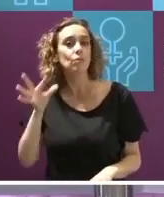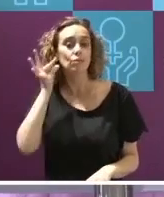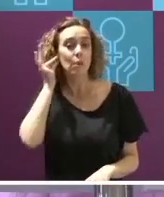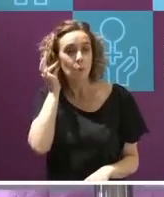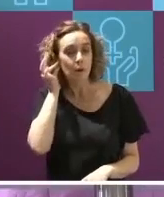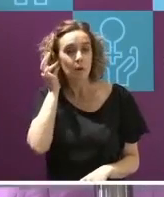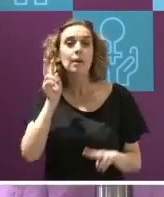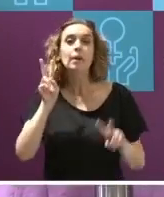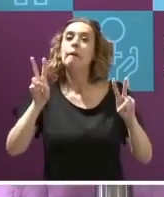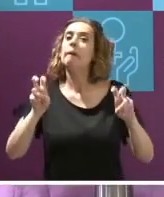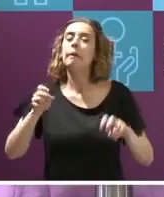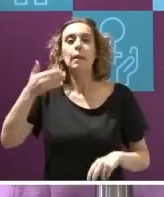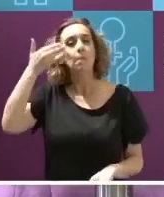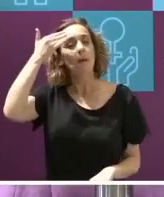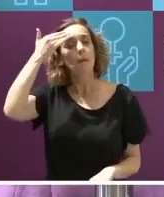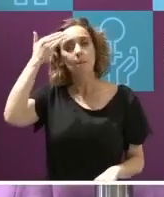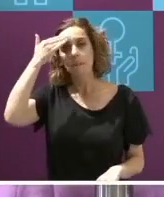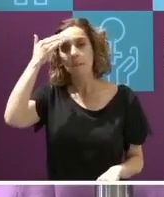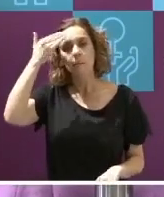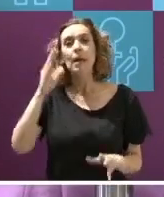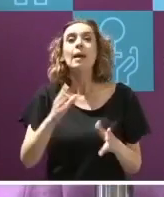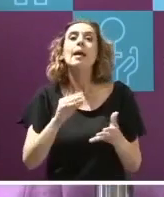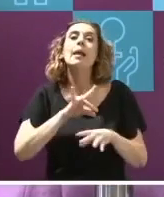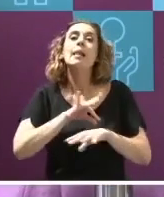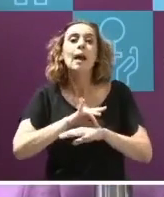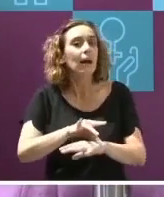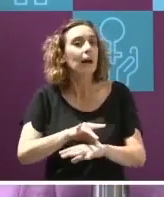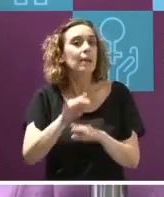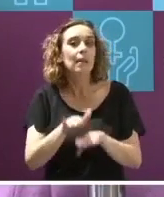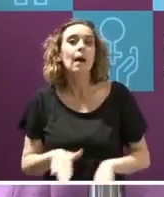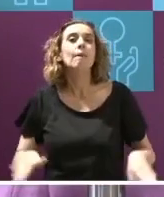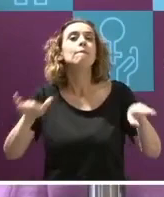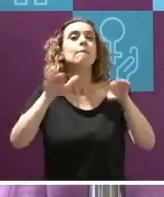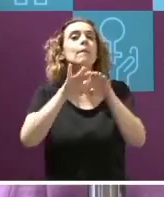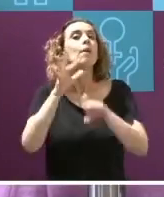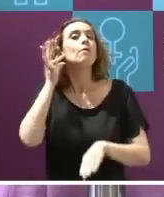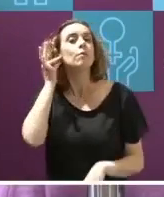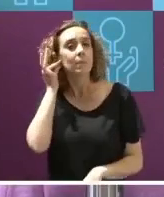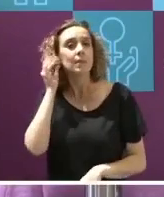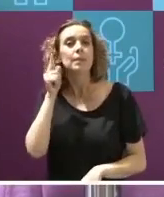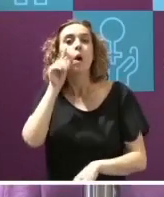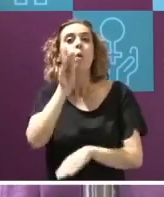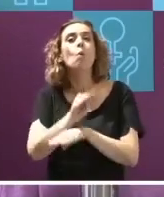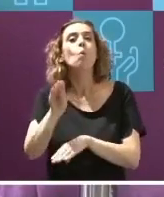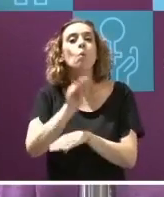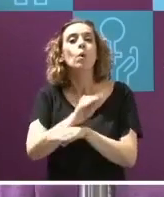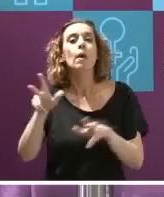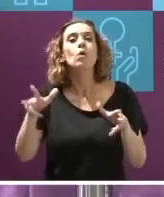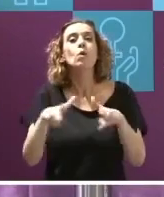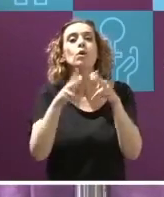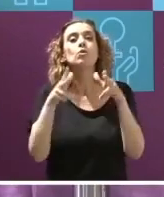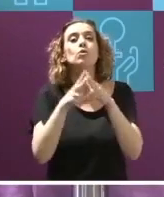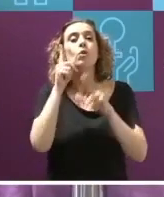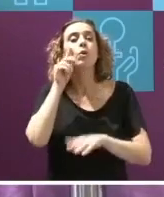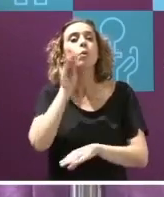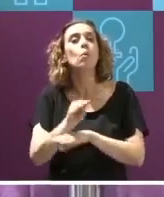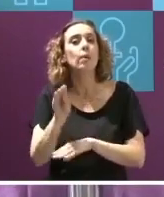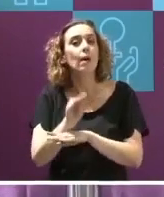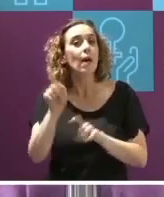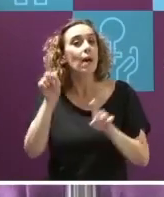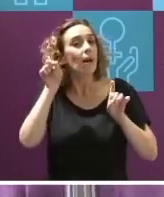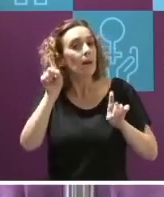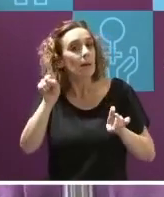cuestiones fundamentales en la agenda internacional feminista, como son los cuidados y las sociedades de cuidados, la educación